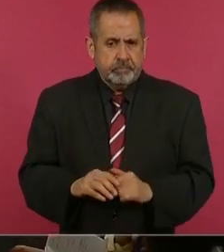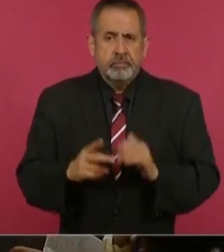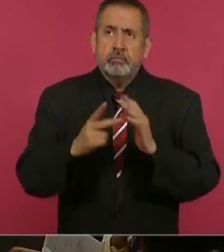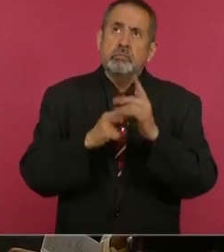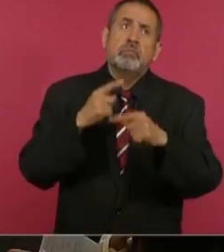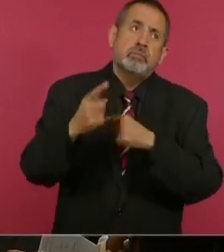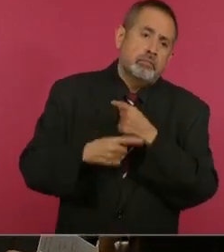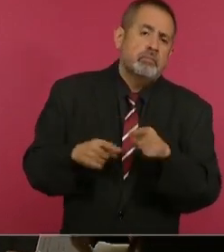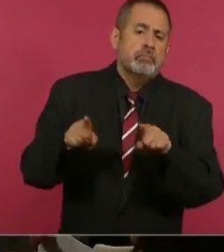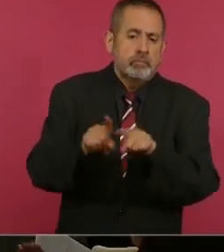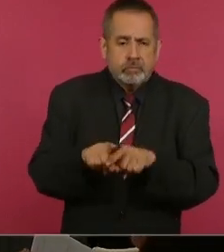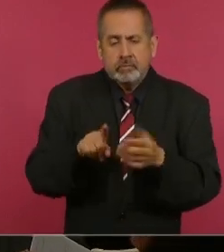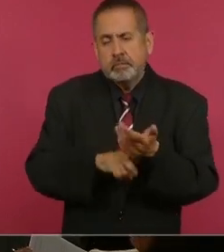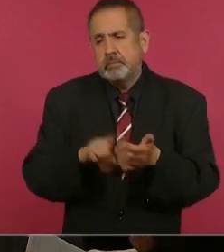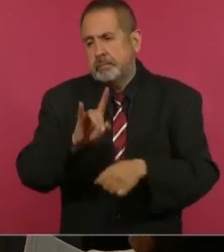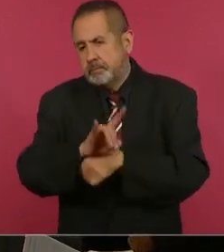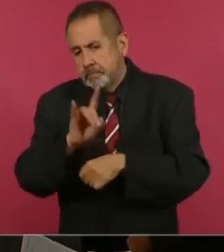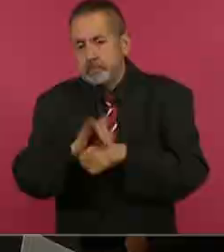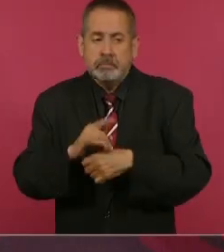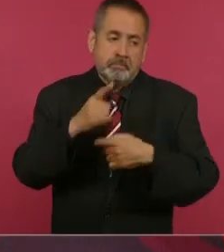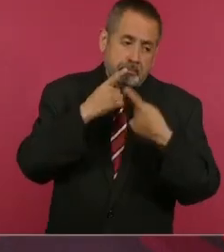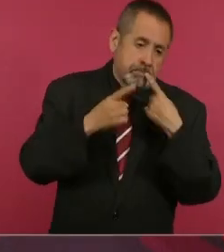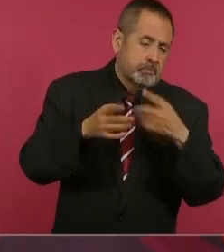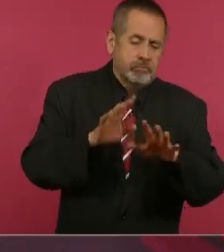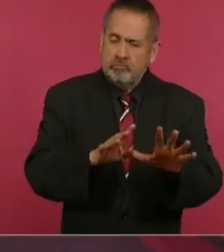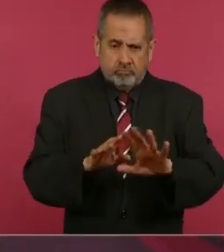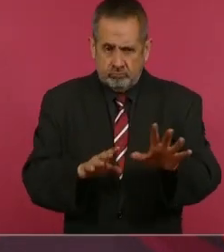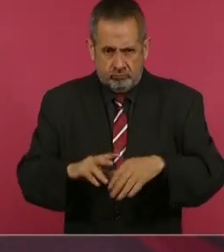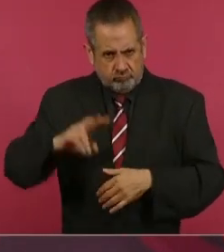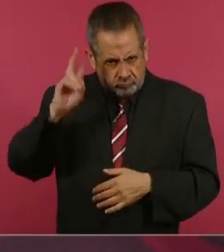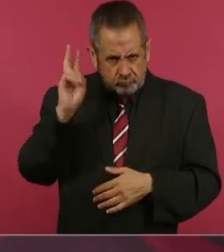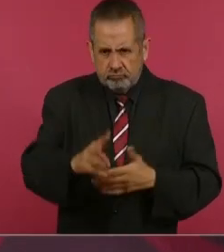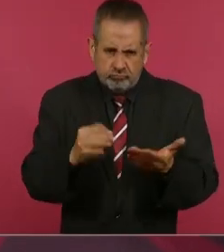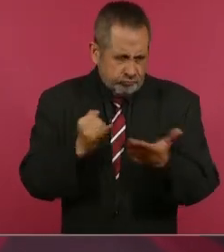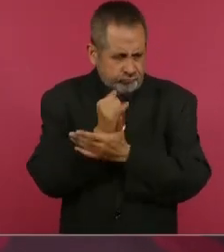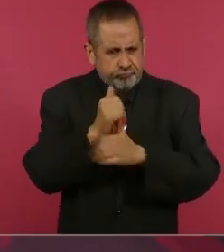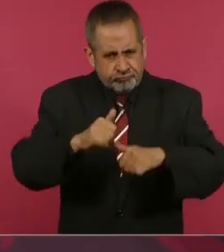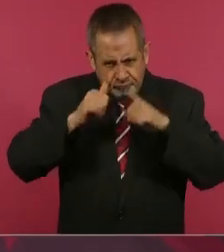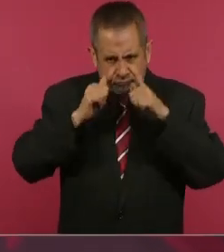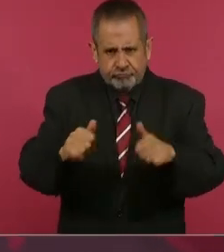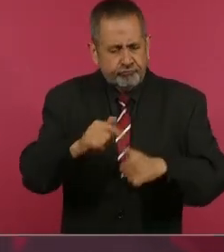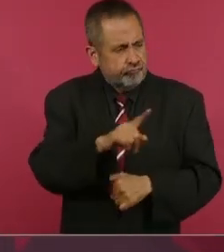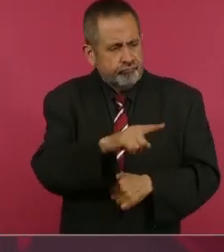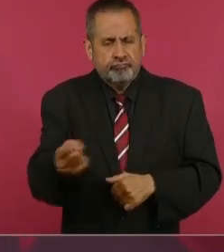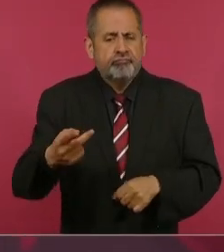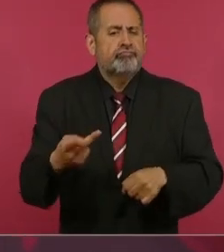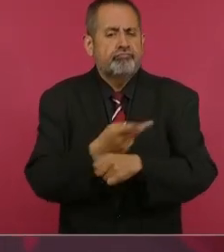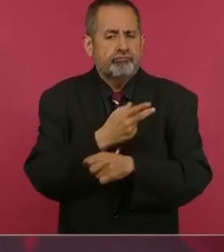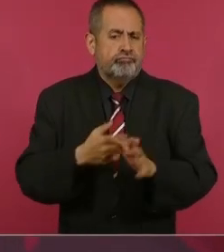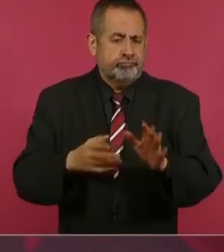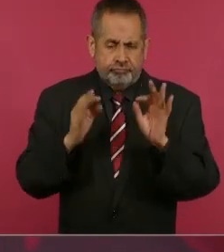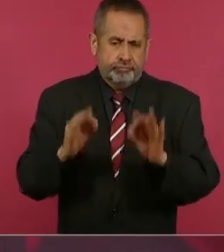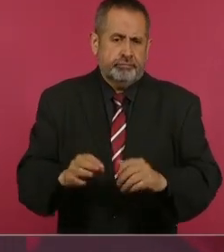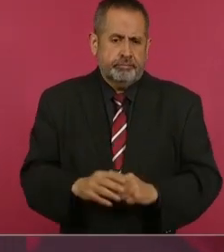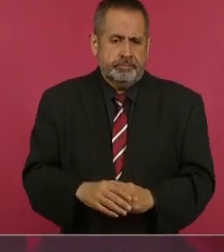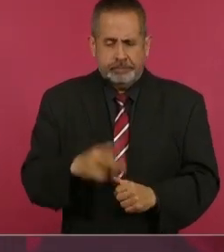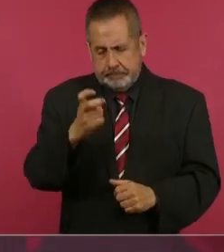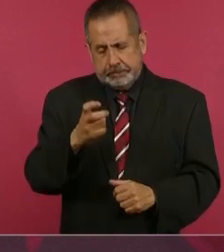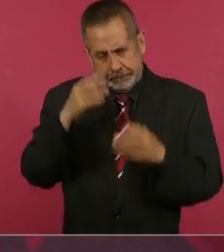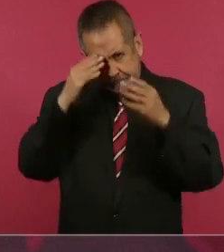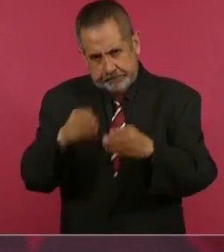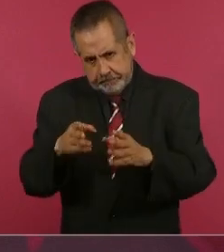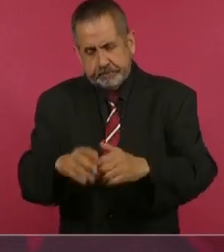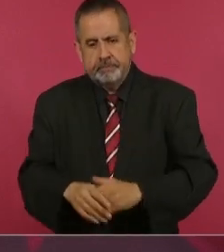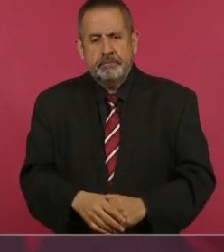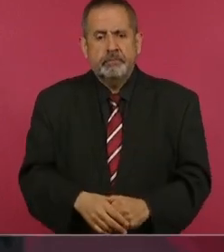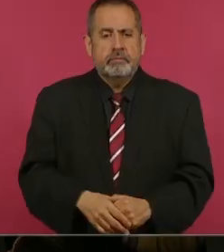volver a lo mismo, ¿no?, de la simulación, sino para atender realmente el problema, ¿no? En eso estamos.